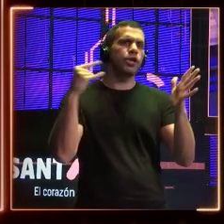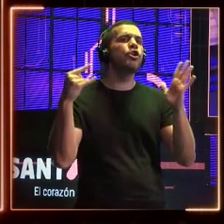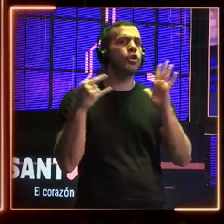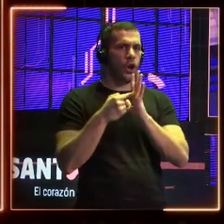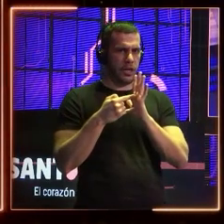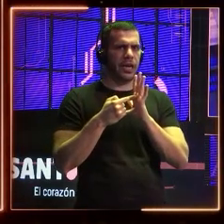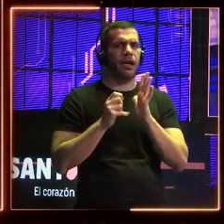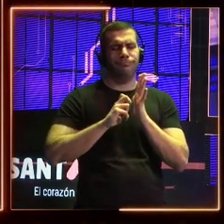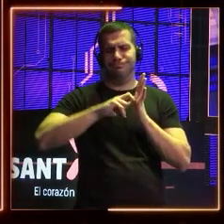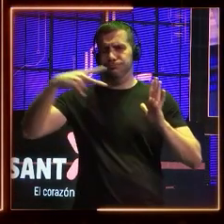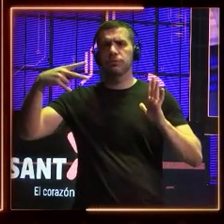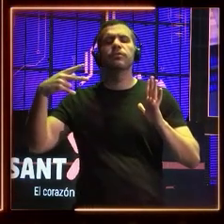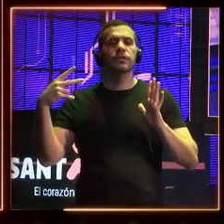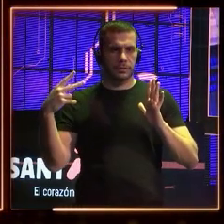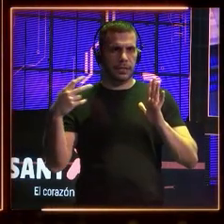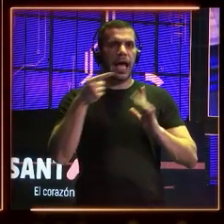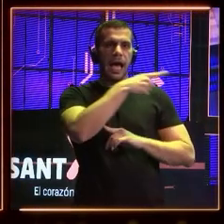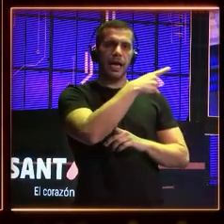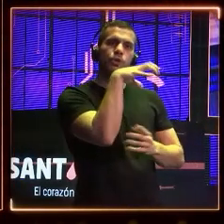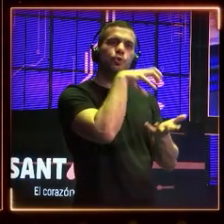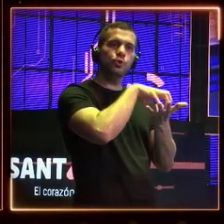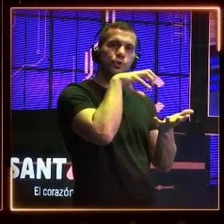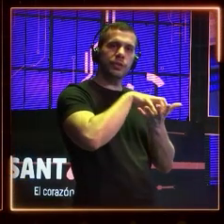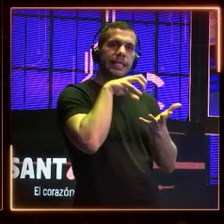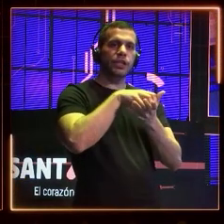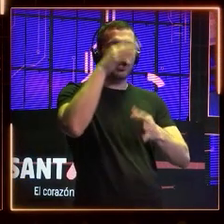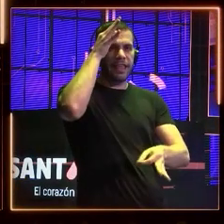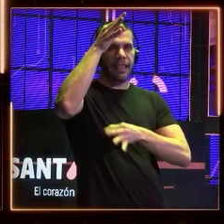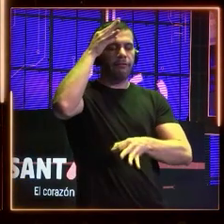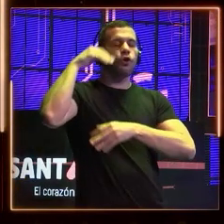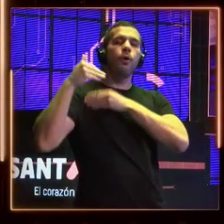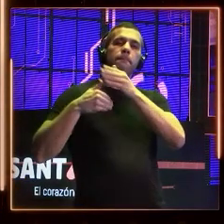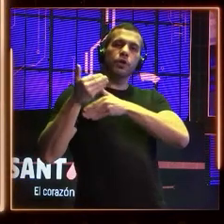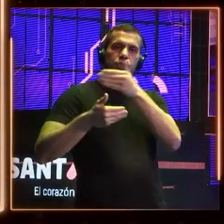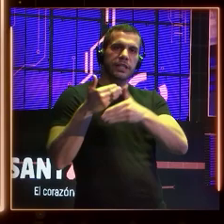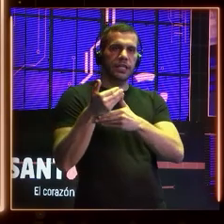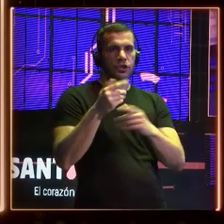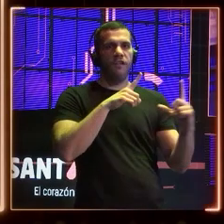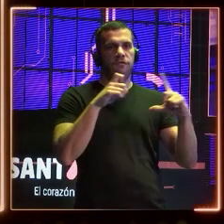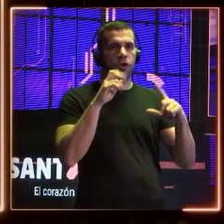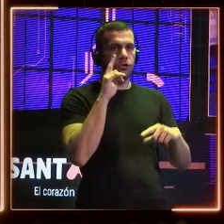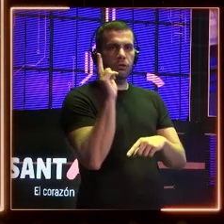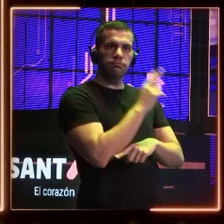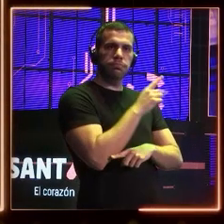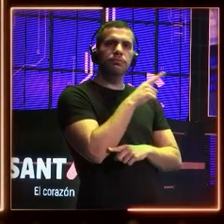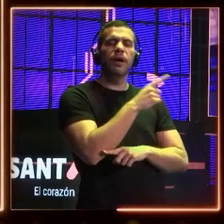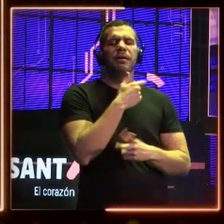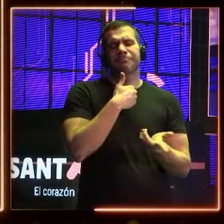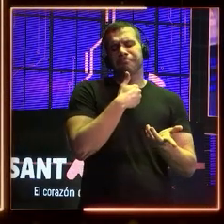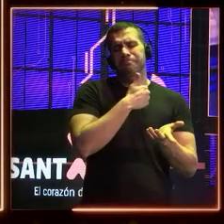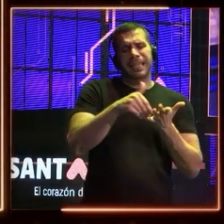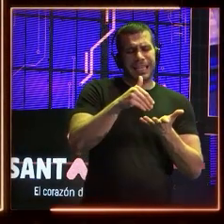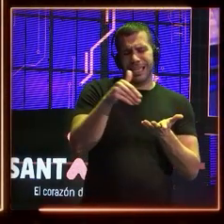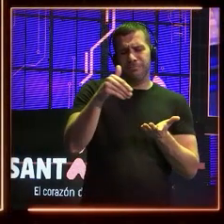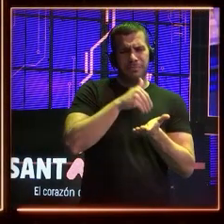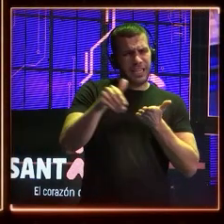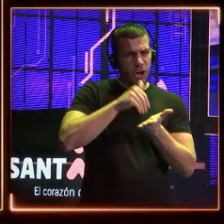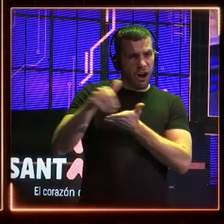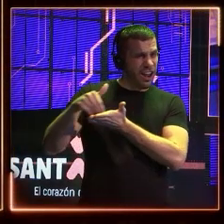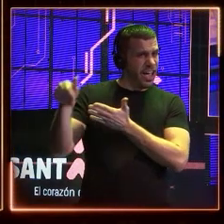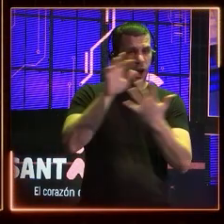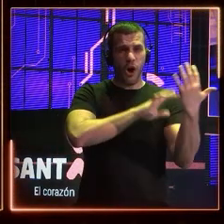ahí tenéis una foto de un centro de proceso de datos hablamos de miles millones de ordenadores que son capaces de